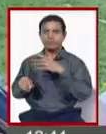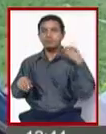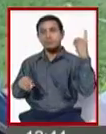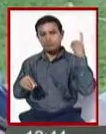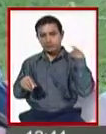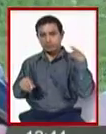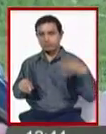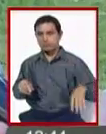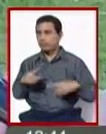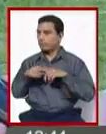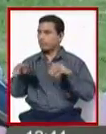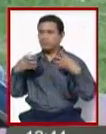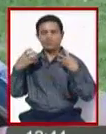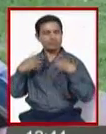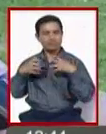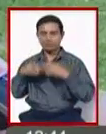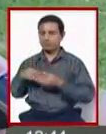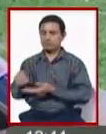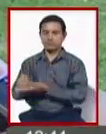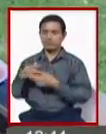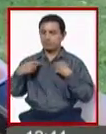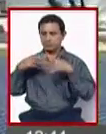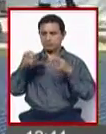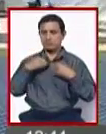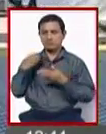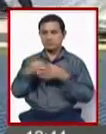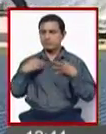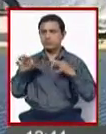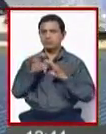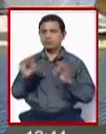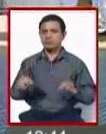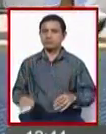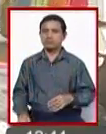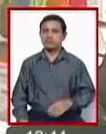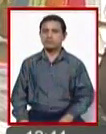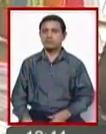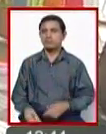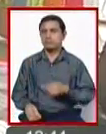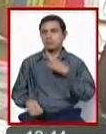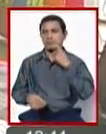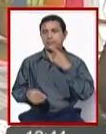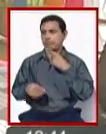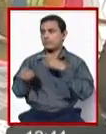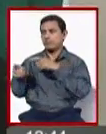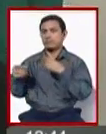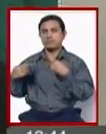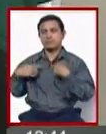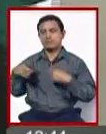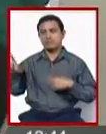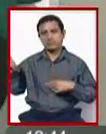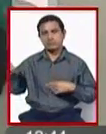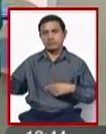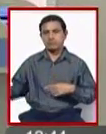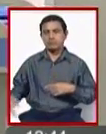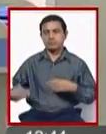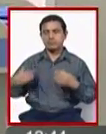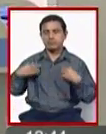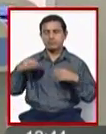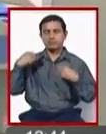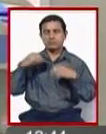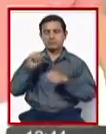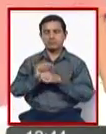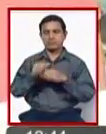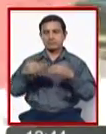ayudara. No quiso hacerse nada, no me dijo, no tengo plata, ¿no? Y supuestamente dice que ella es dueña de ahí del mercado, igual tiene